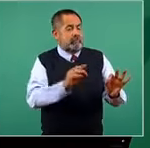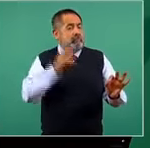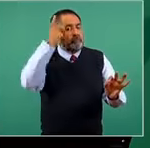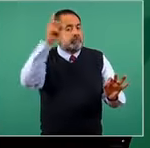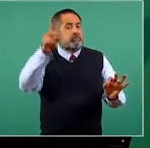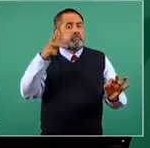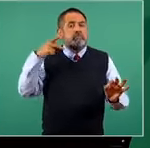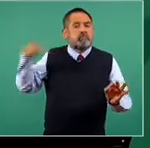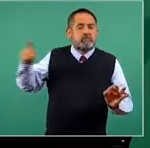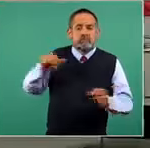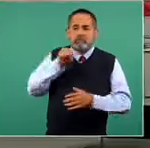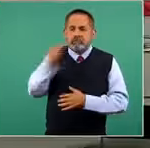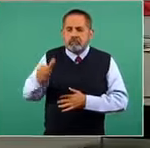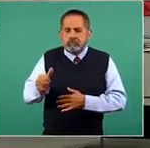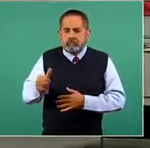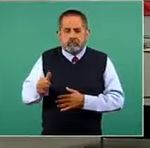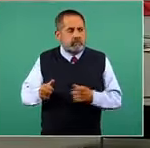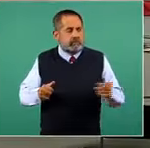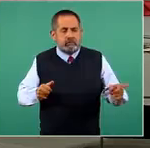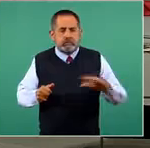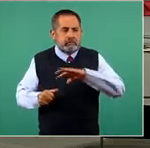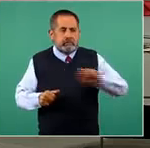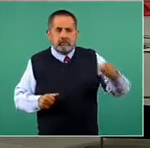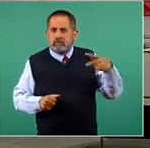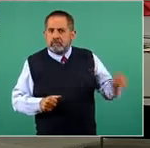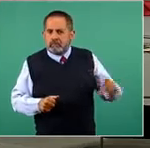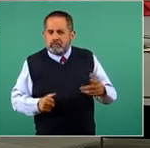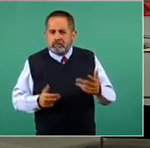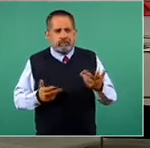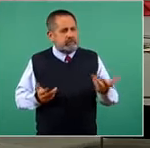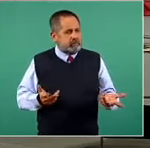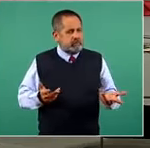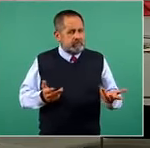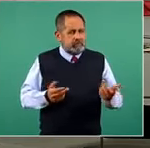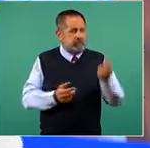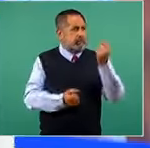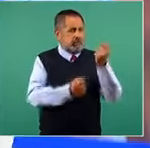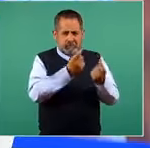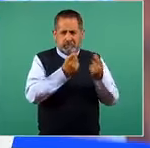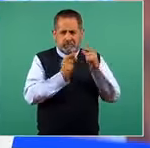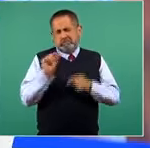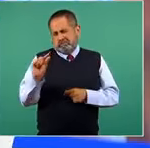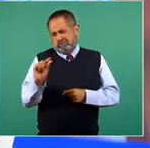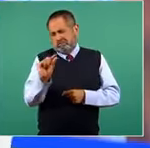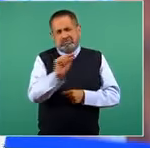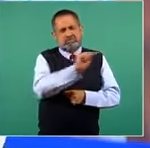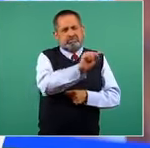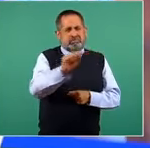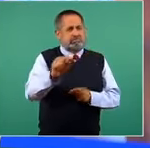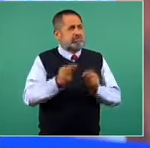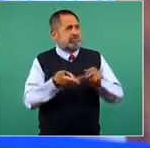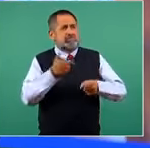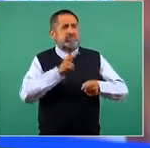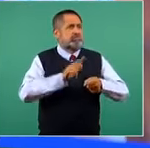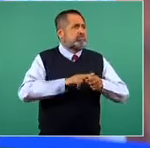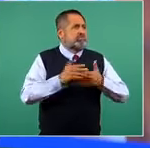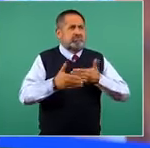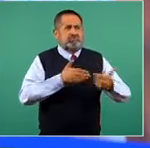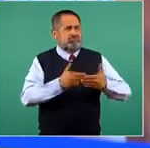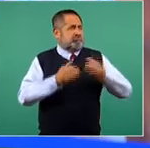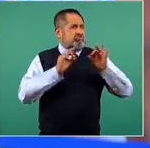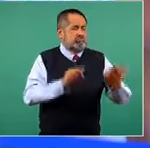nación. Ciertamente algunos, que son pocos, tienen un equipamiento modernísimo, pero no había las plazas para